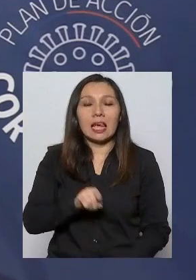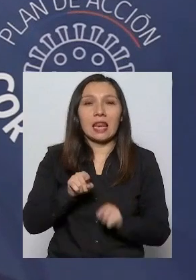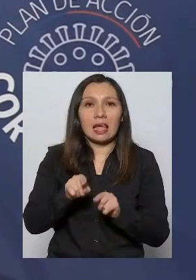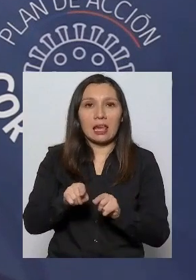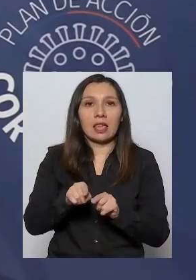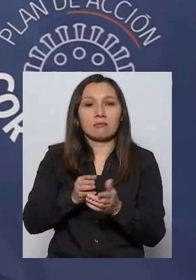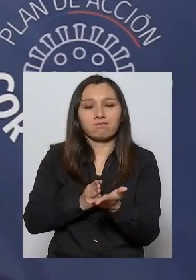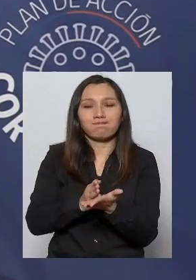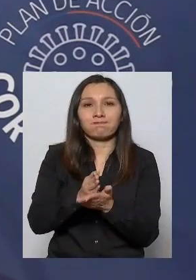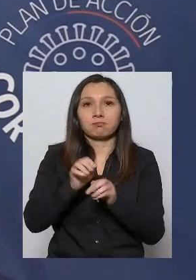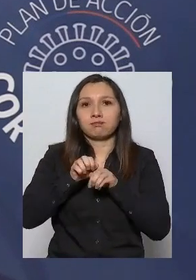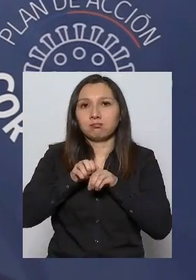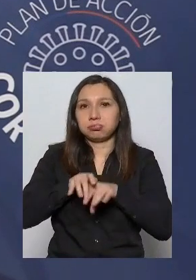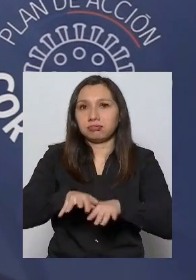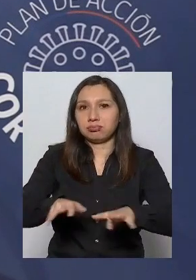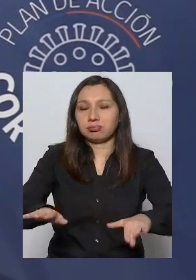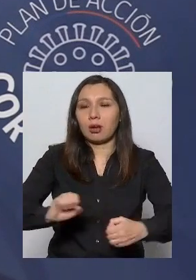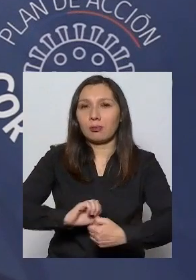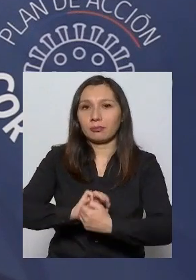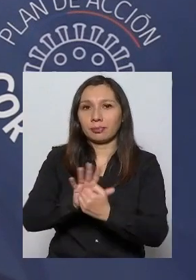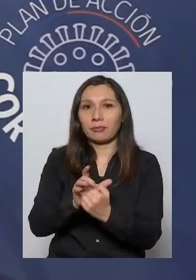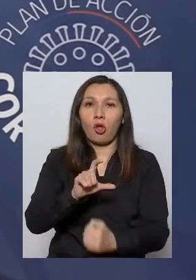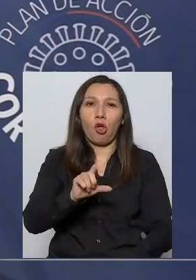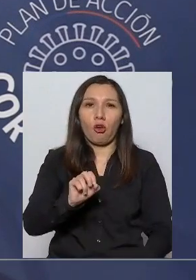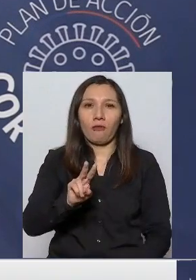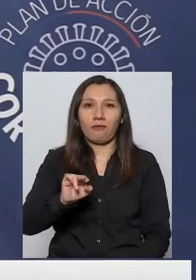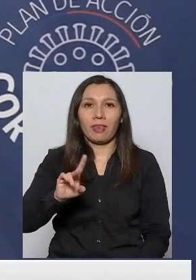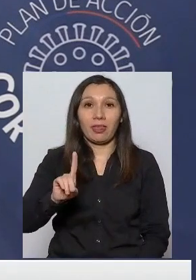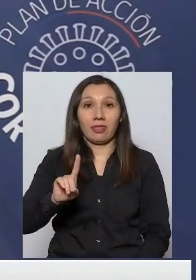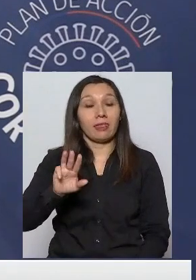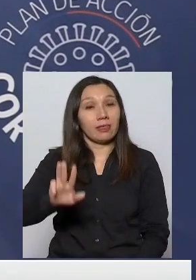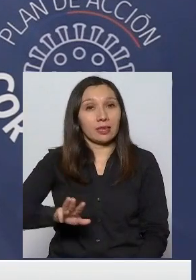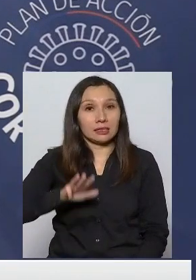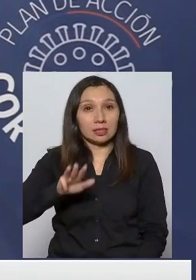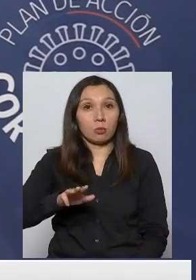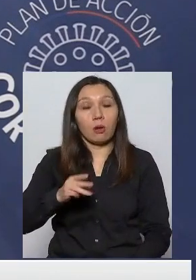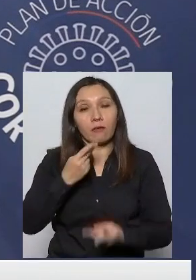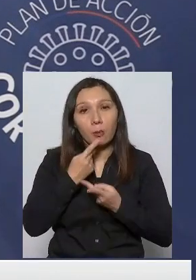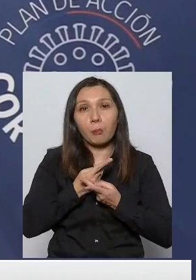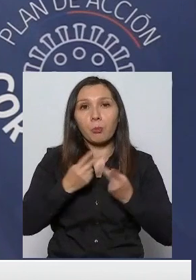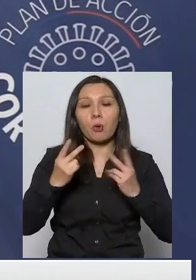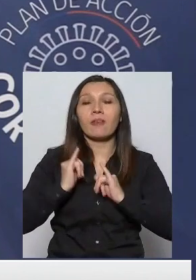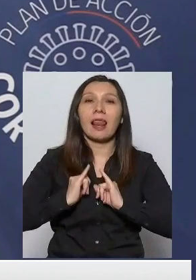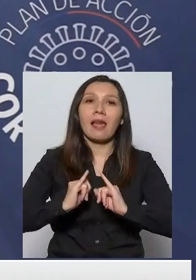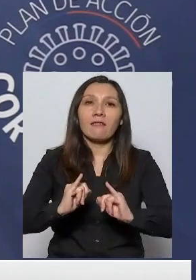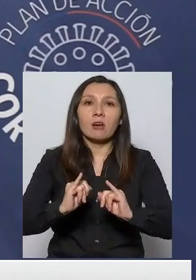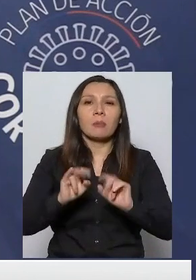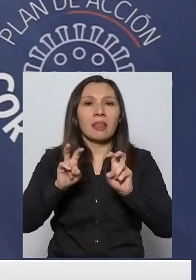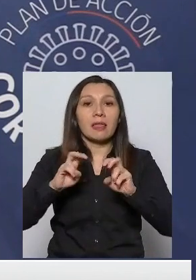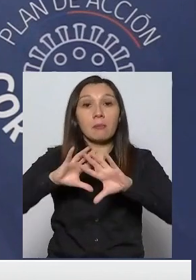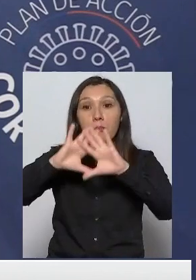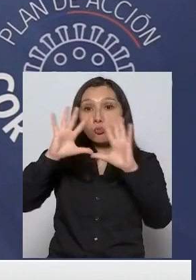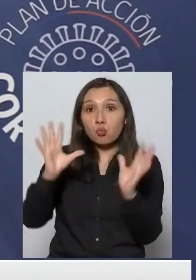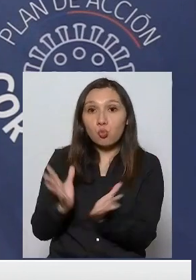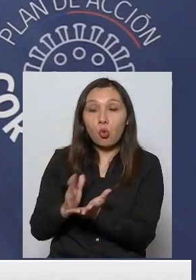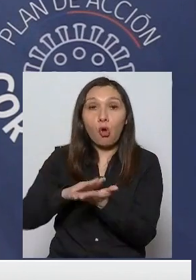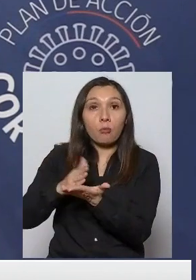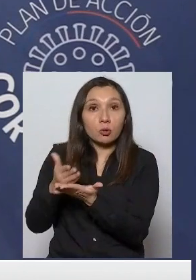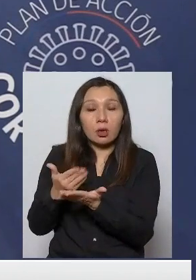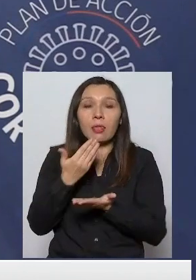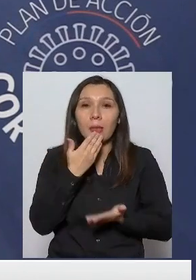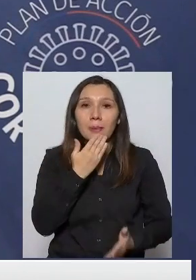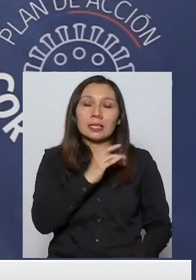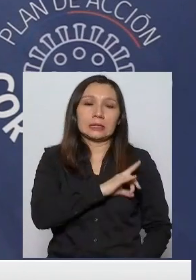el inicio de la pandemia kobe 19 y vamos a dar cuenta del informe tanto a nivel mundial como a nivel